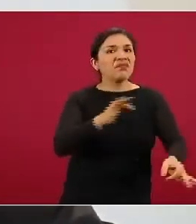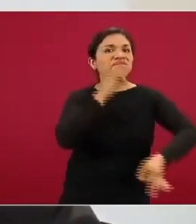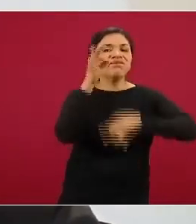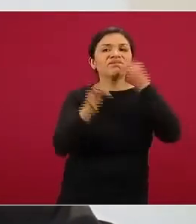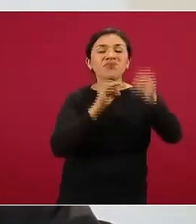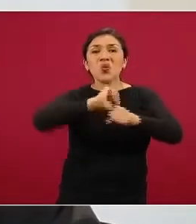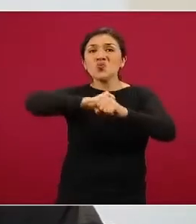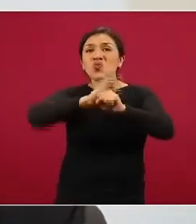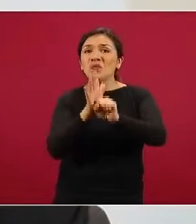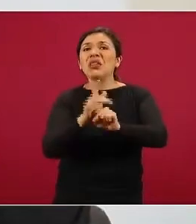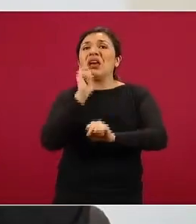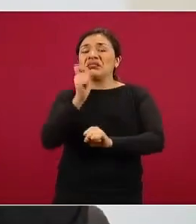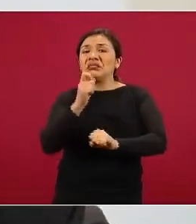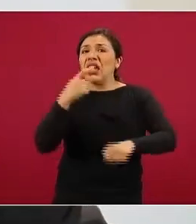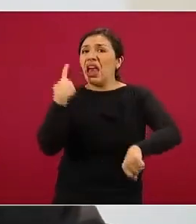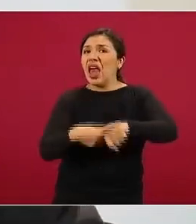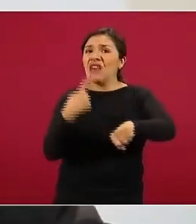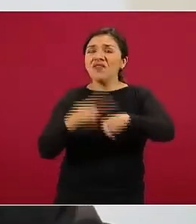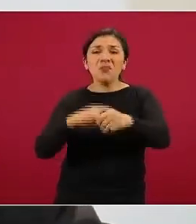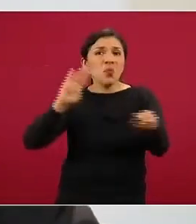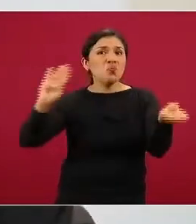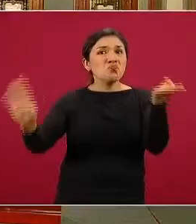COVID es declarado pandemia,